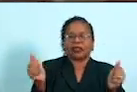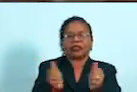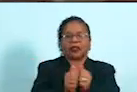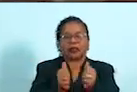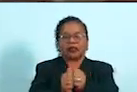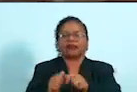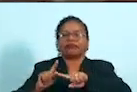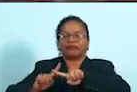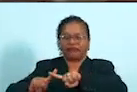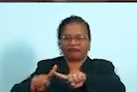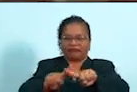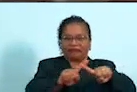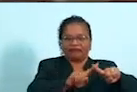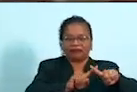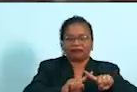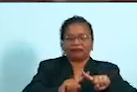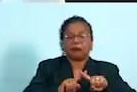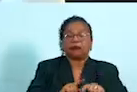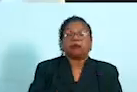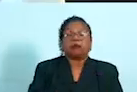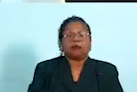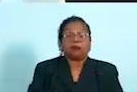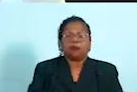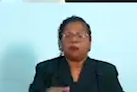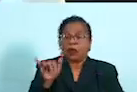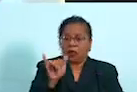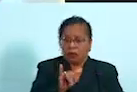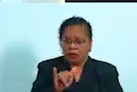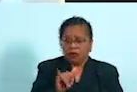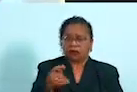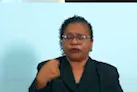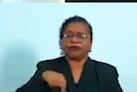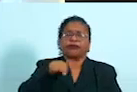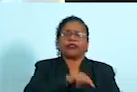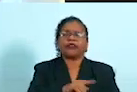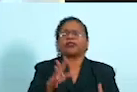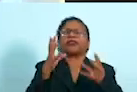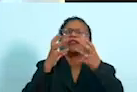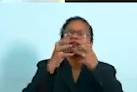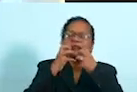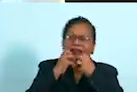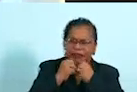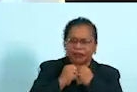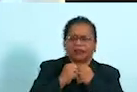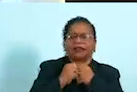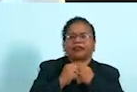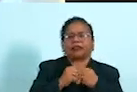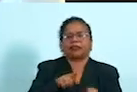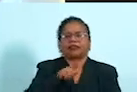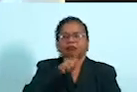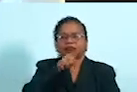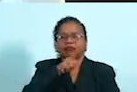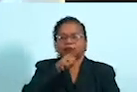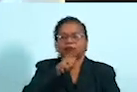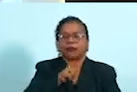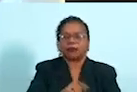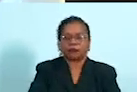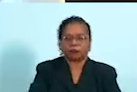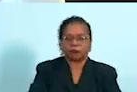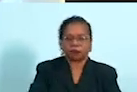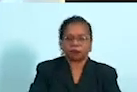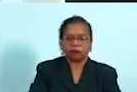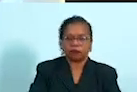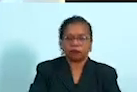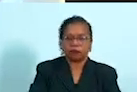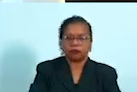aspecto, nosotros les informamos sobre la enmienda a nuestro sistema